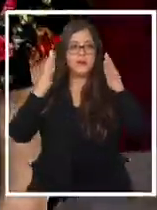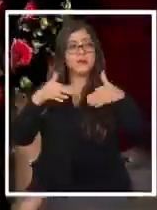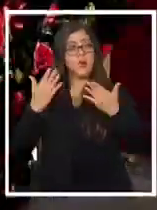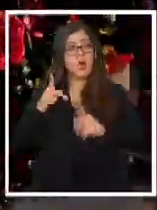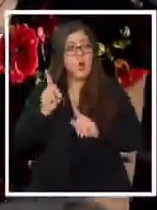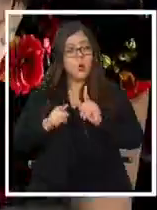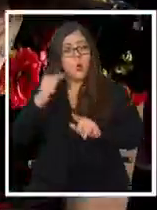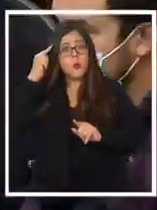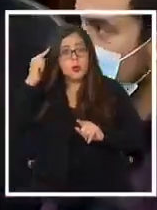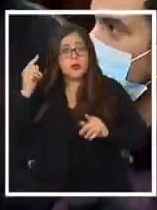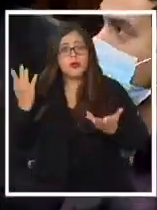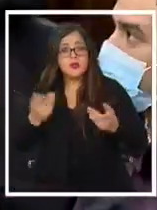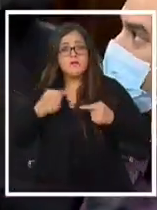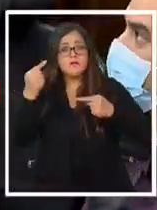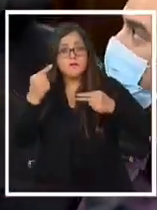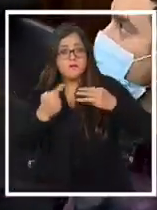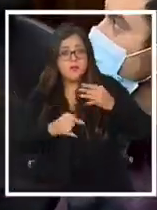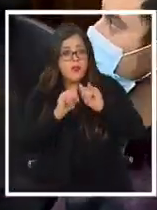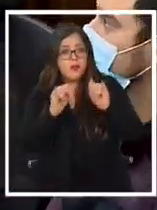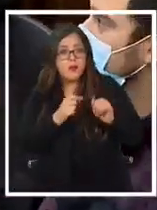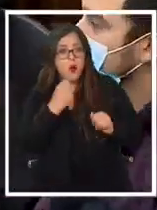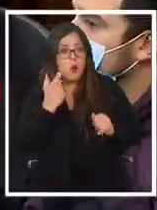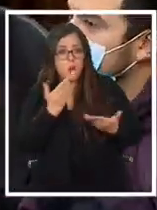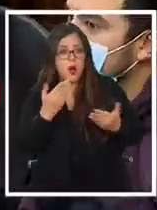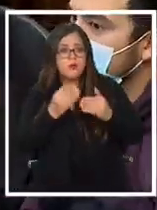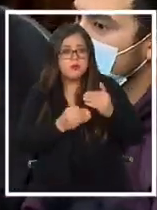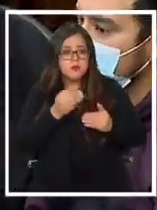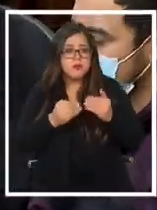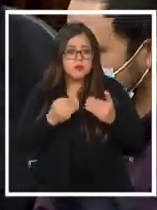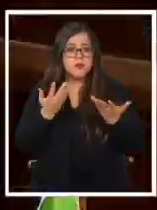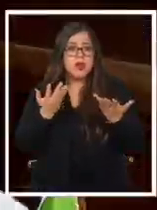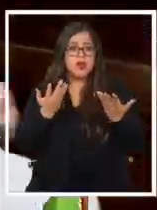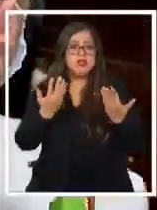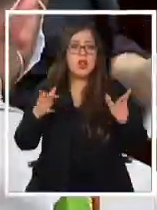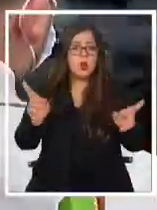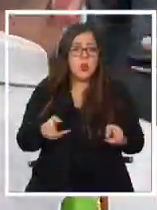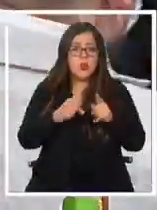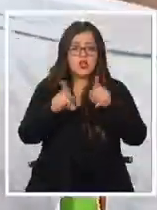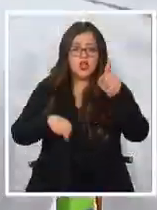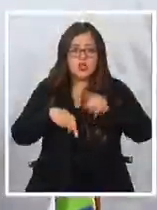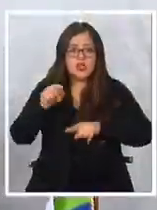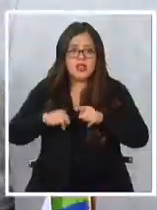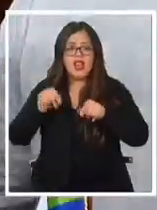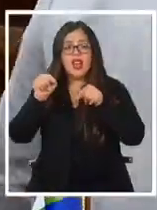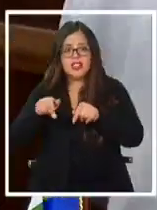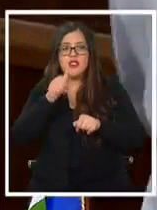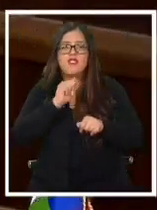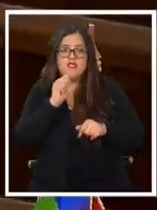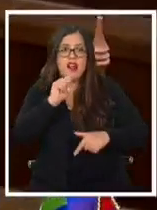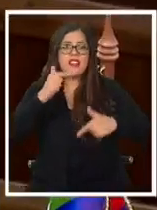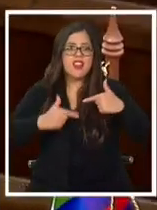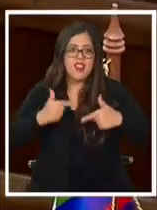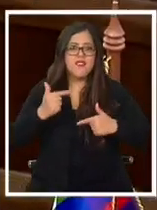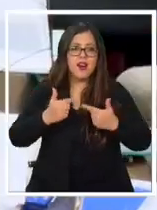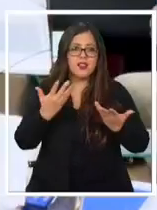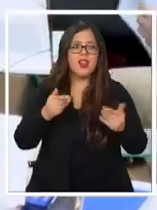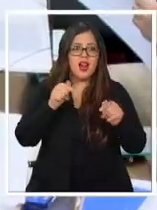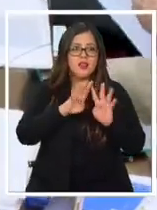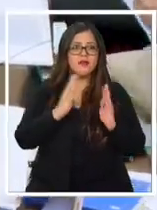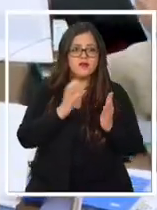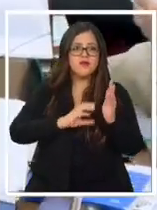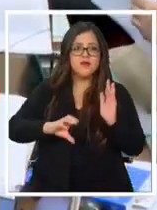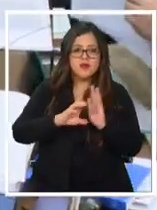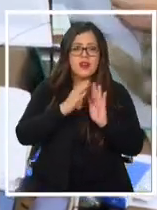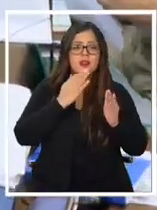Aunque algunos ya piensan cuáles podrían ser los mecanismos para implementar la restitución de tierras, todo aún es parte de un debate que está abierto en la convención y